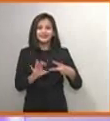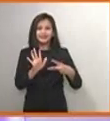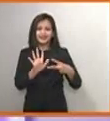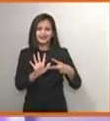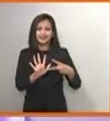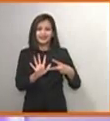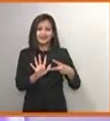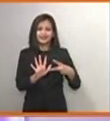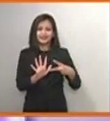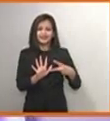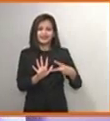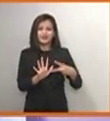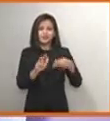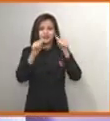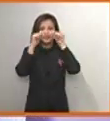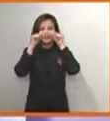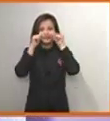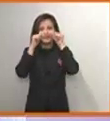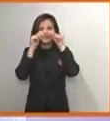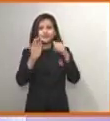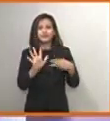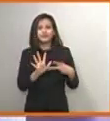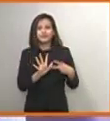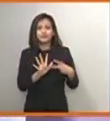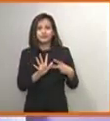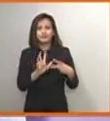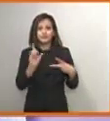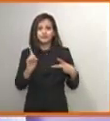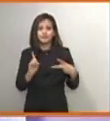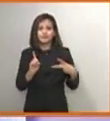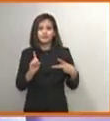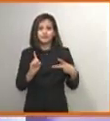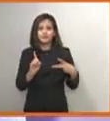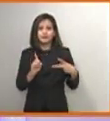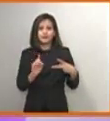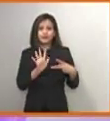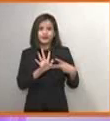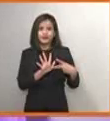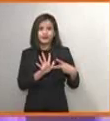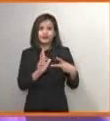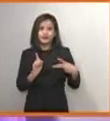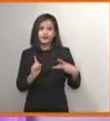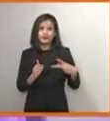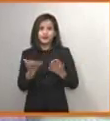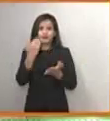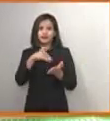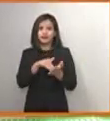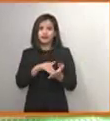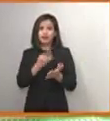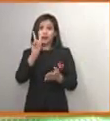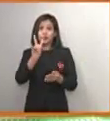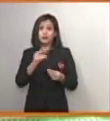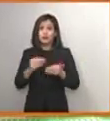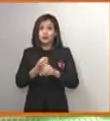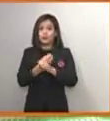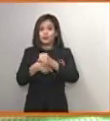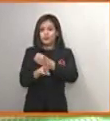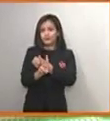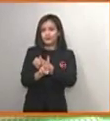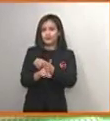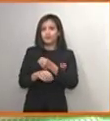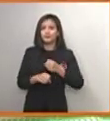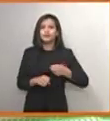5. Segundo dígito, atentos, porque este es el 1. Segundo número ganador es el 51. Con gusto repito, los dos